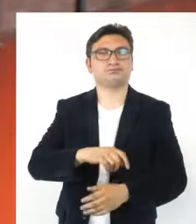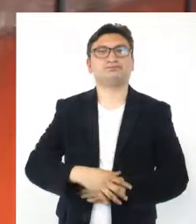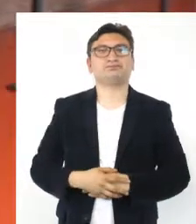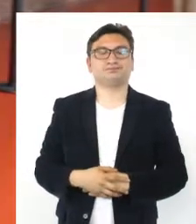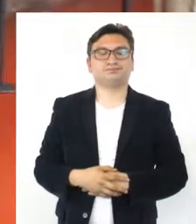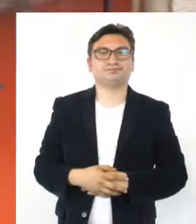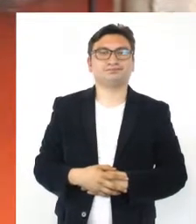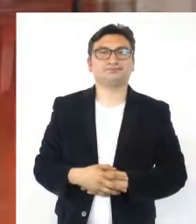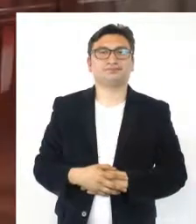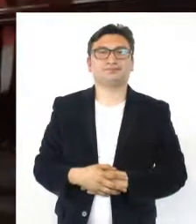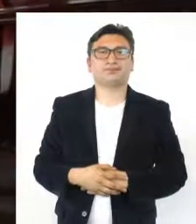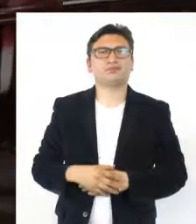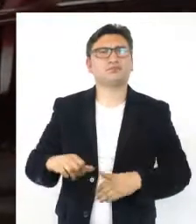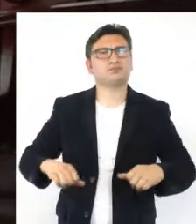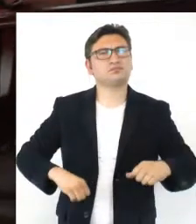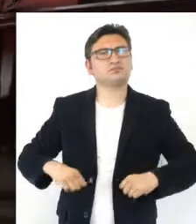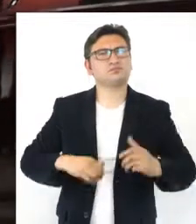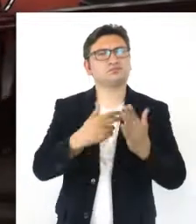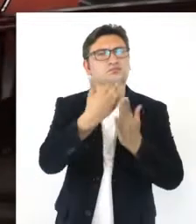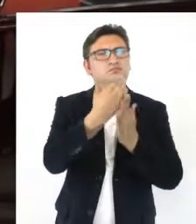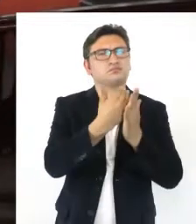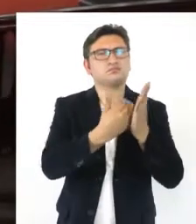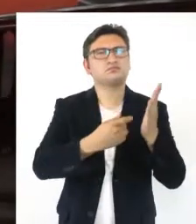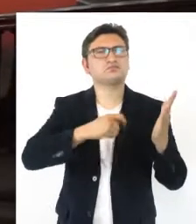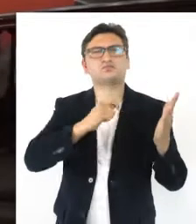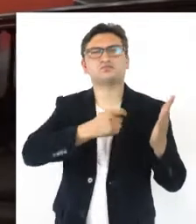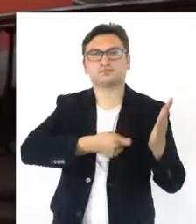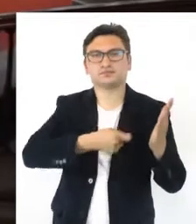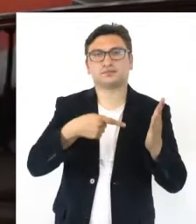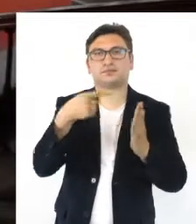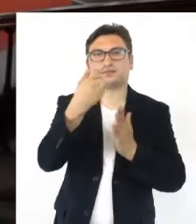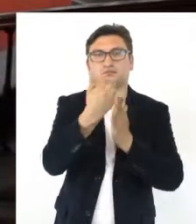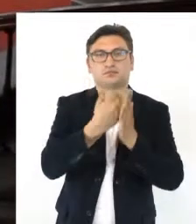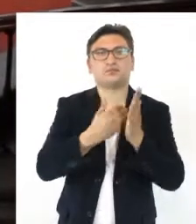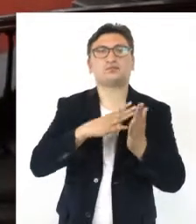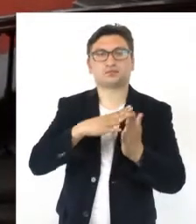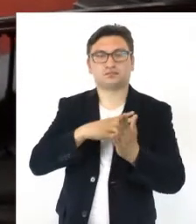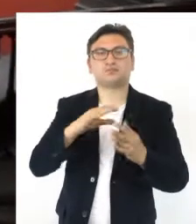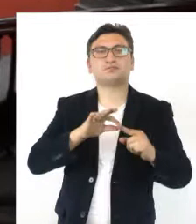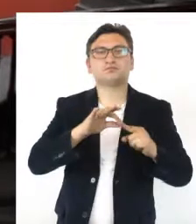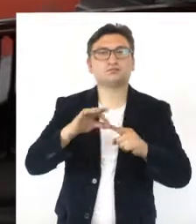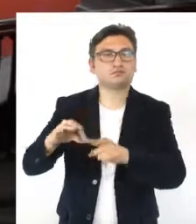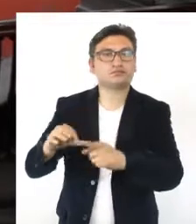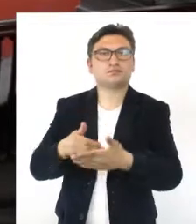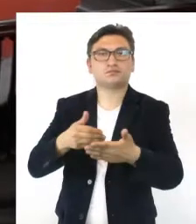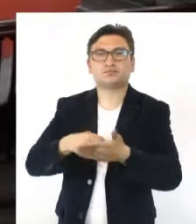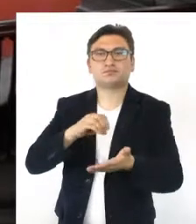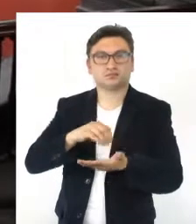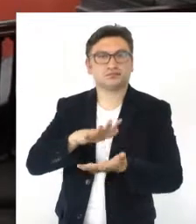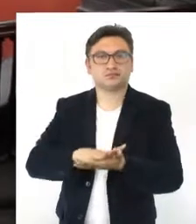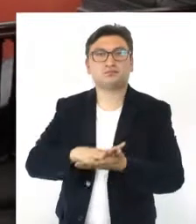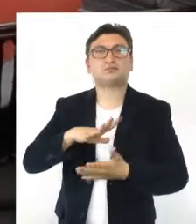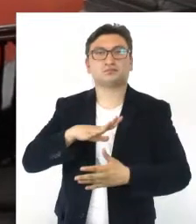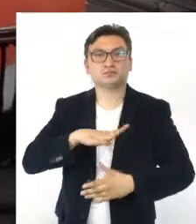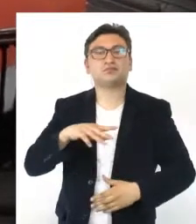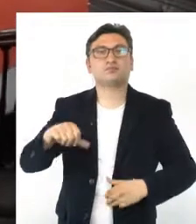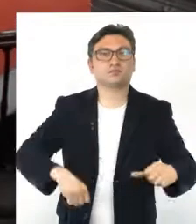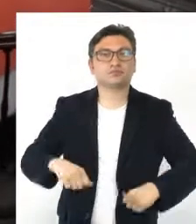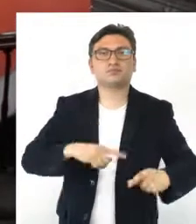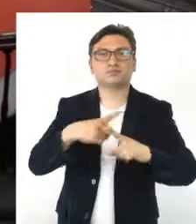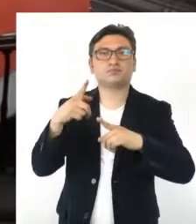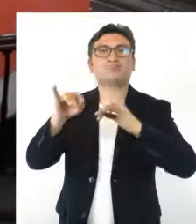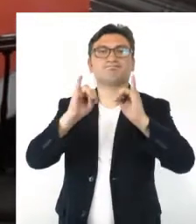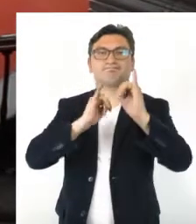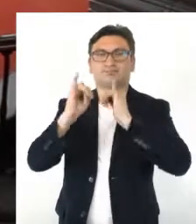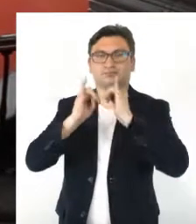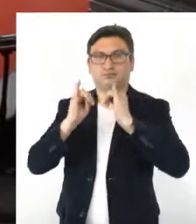discapacidad. Las principales actividades del programa son visitas guiadas con previa cita y espectáculos con intérprete